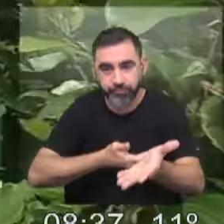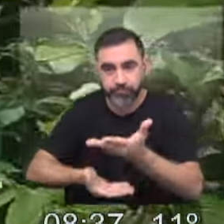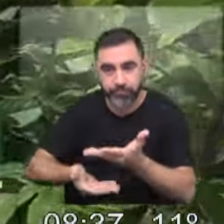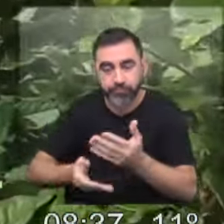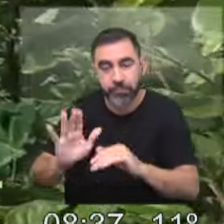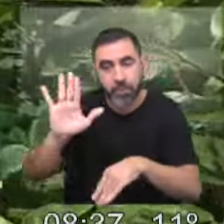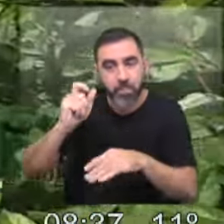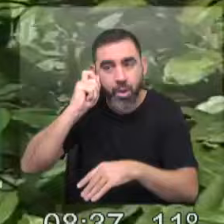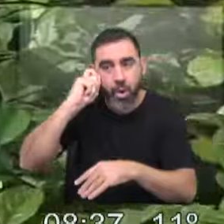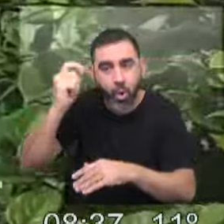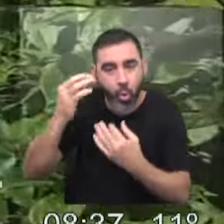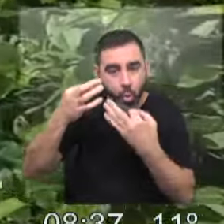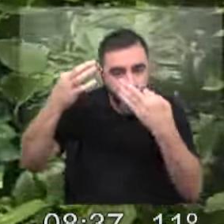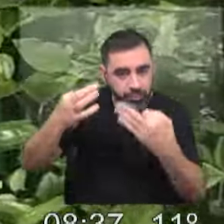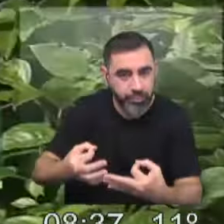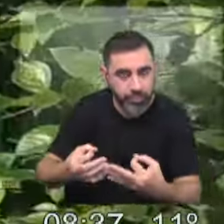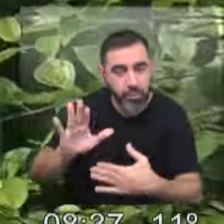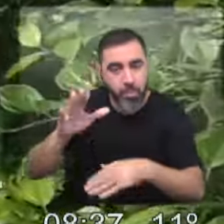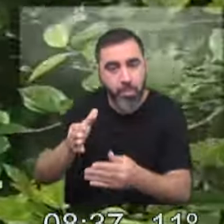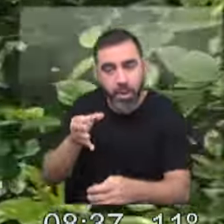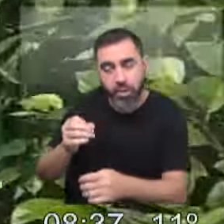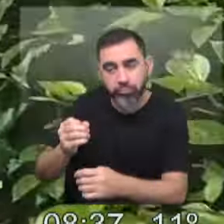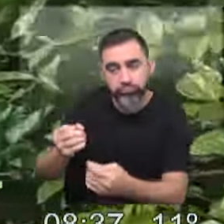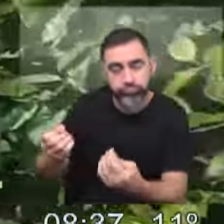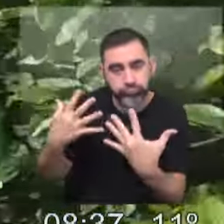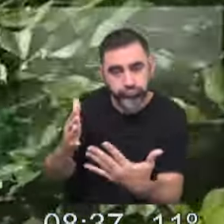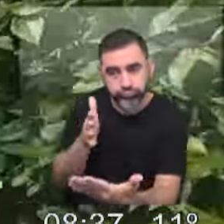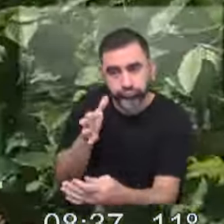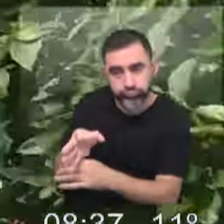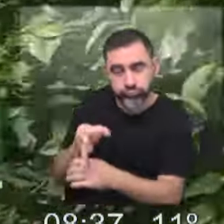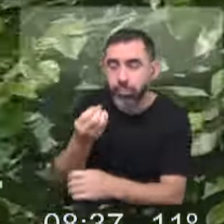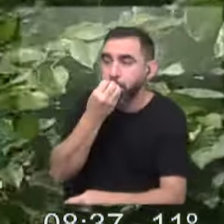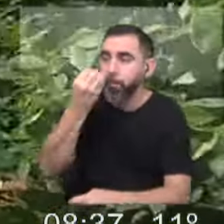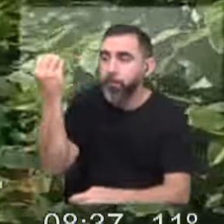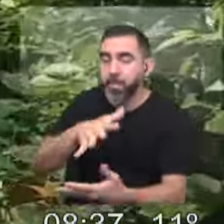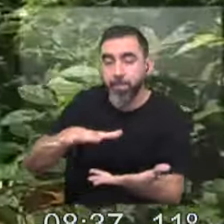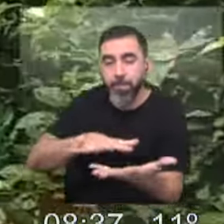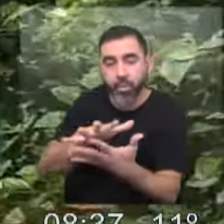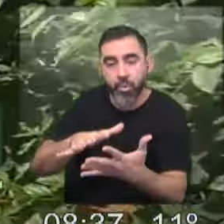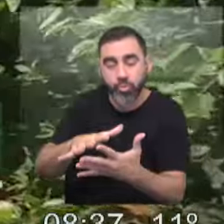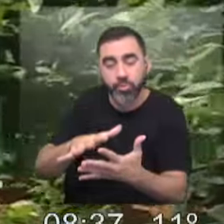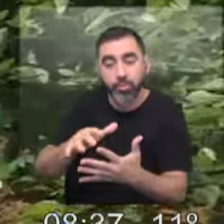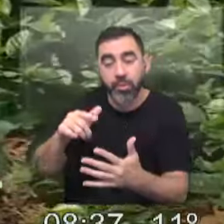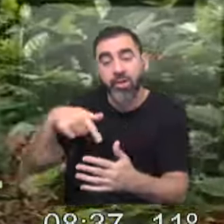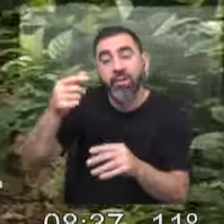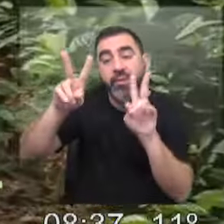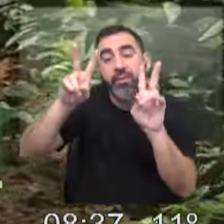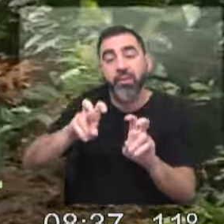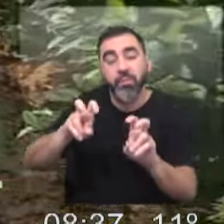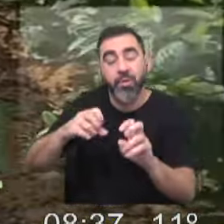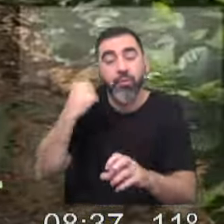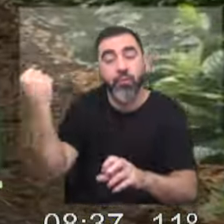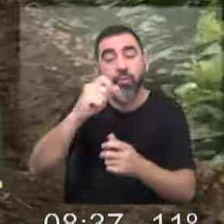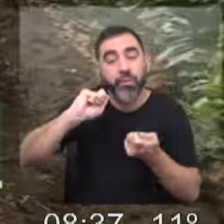más conocimiento haya, cuanto más capacidad haya, mejor vamos a estar en condiciones de afrontar los temas de la seguridad alimentaria y